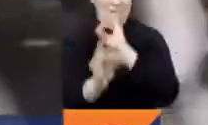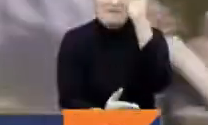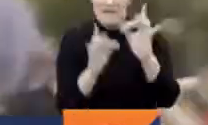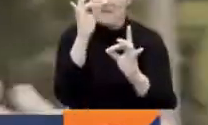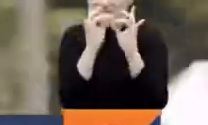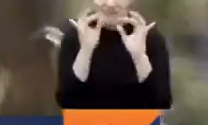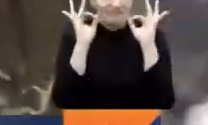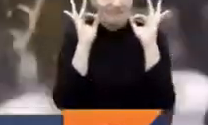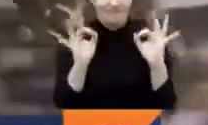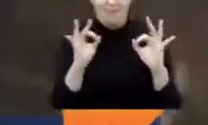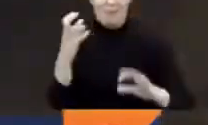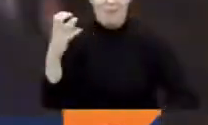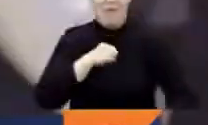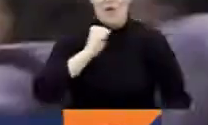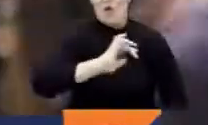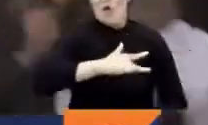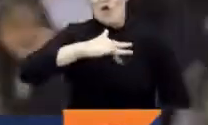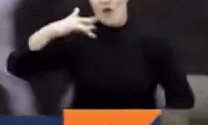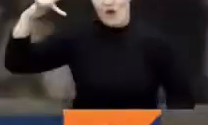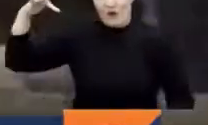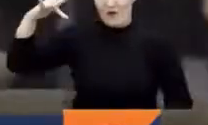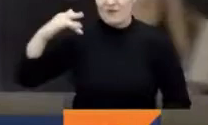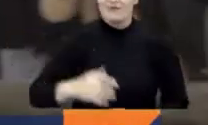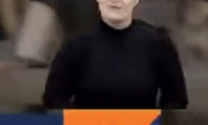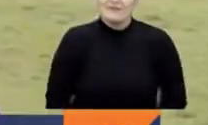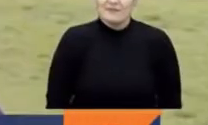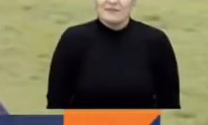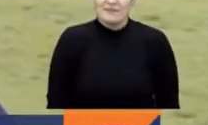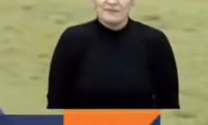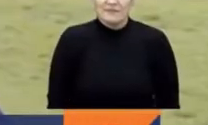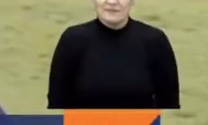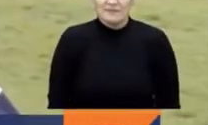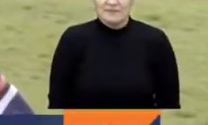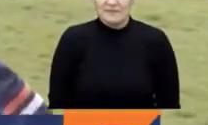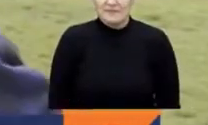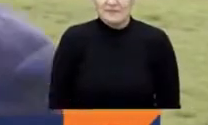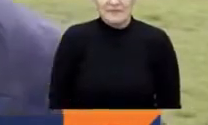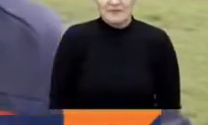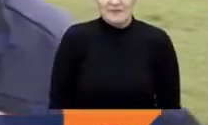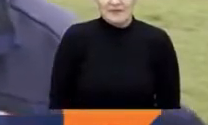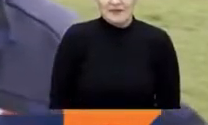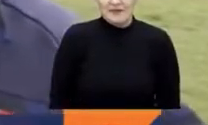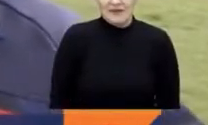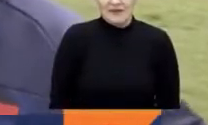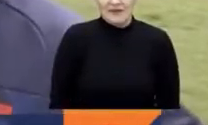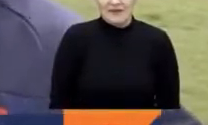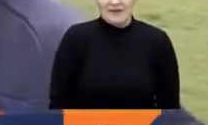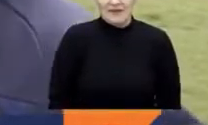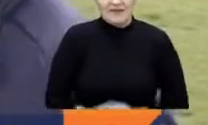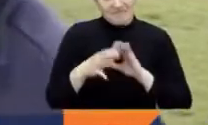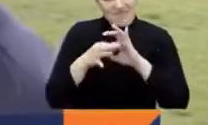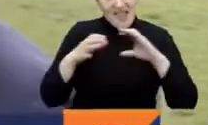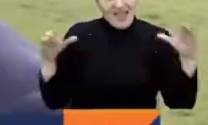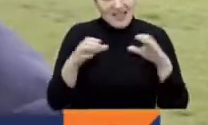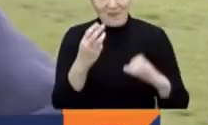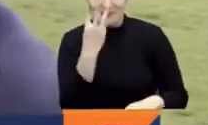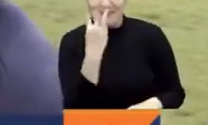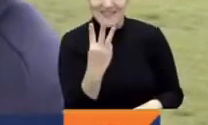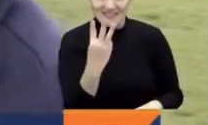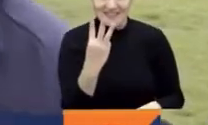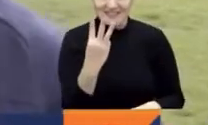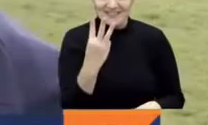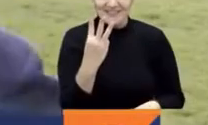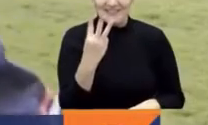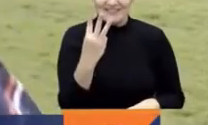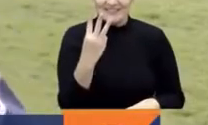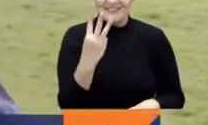que fue igual al dorado que lograron este lunes. Y hagamos un buen equipo, entre los tres somos, ya